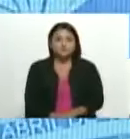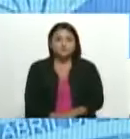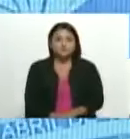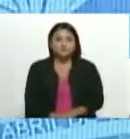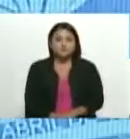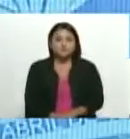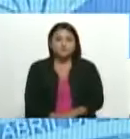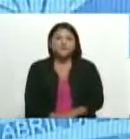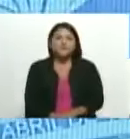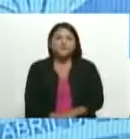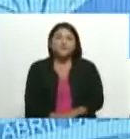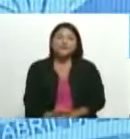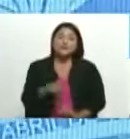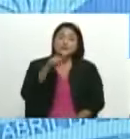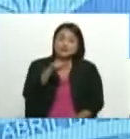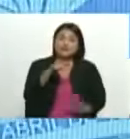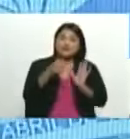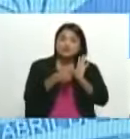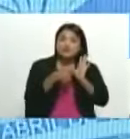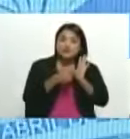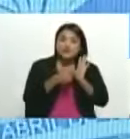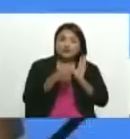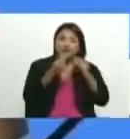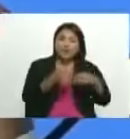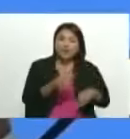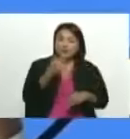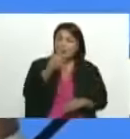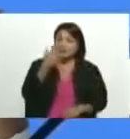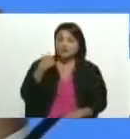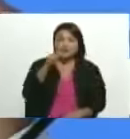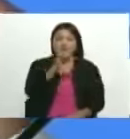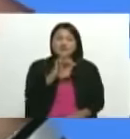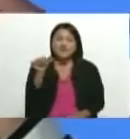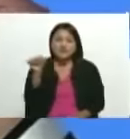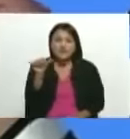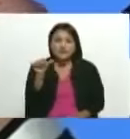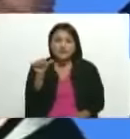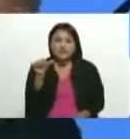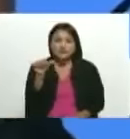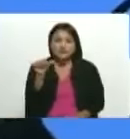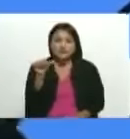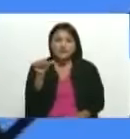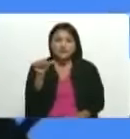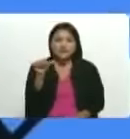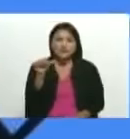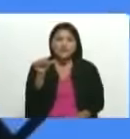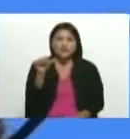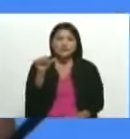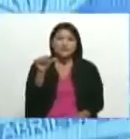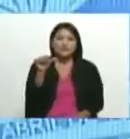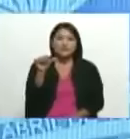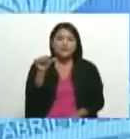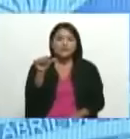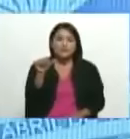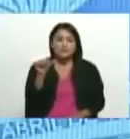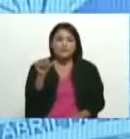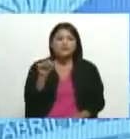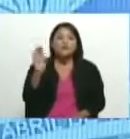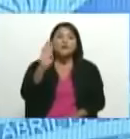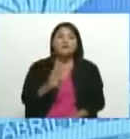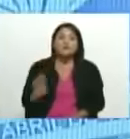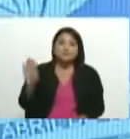de este acuerdo que firmamos hace una semana en Barbados, con esos mismos que hoy están mintiendo.